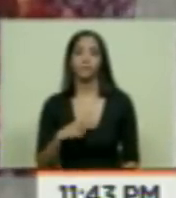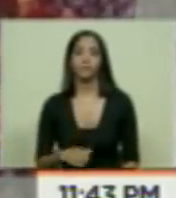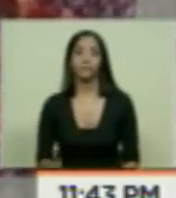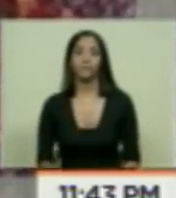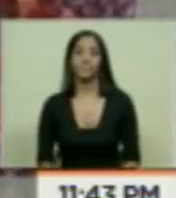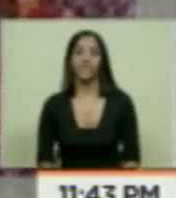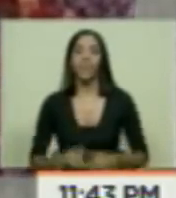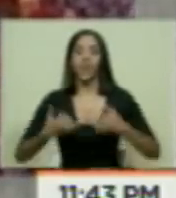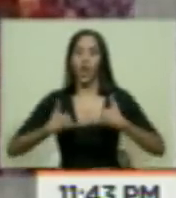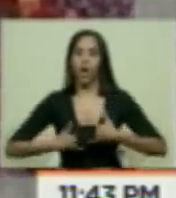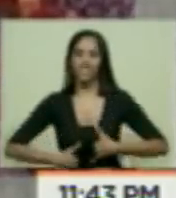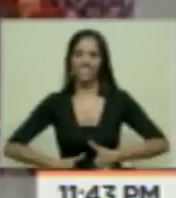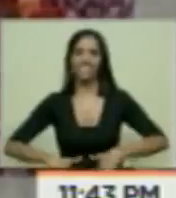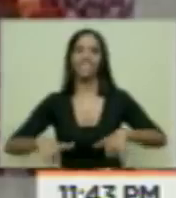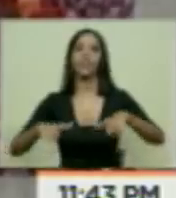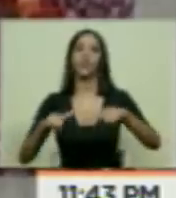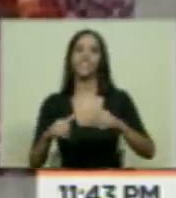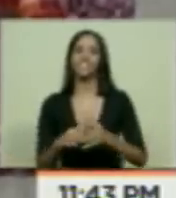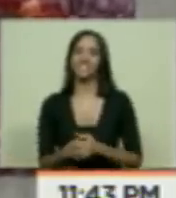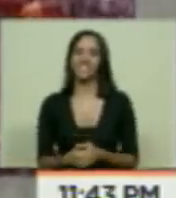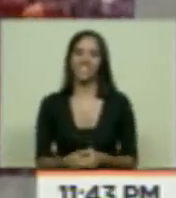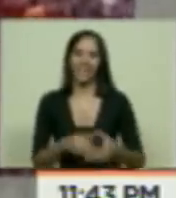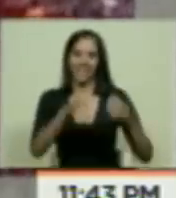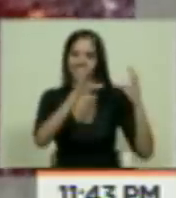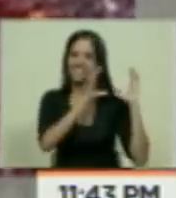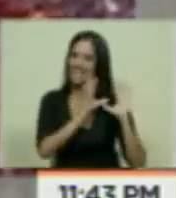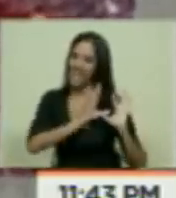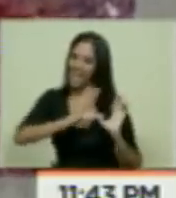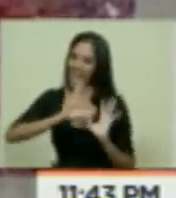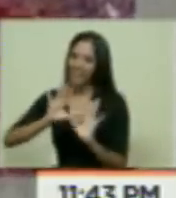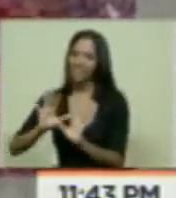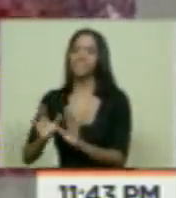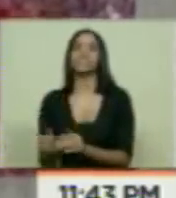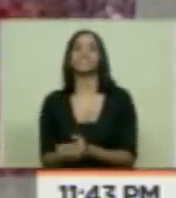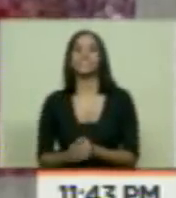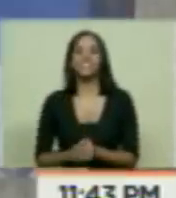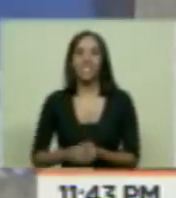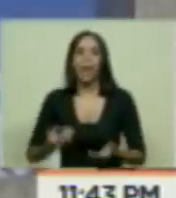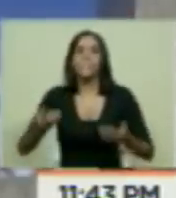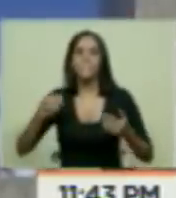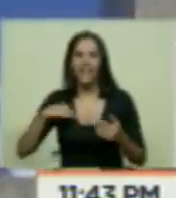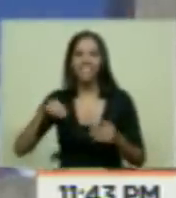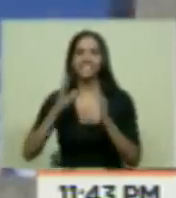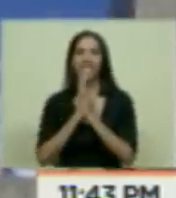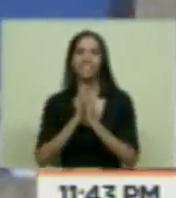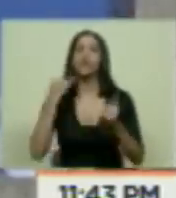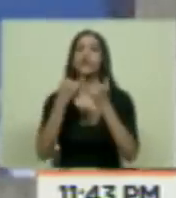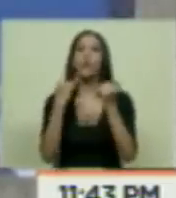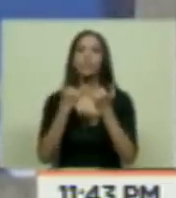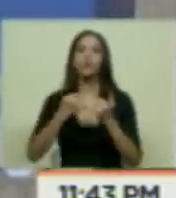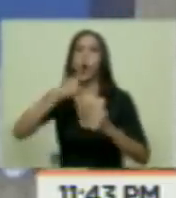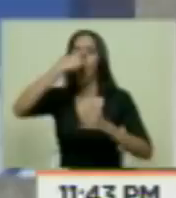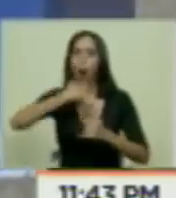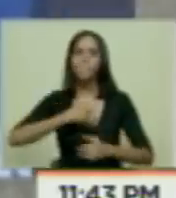los hijos de las cargas de caballería de Maizanta y los últimos hombres de a